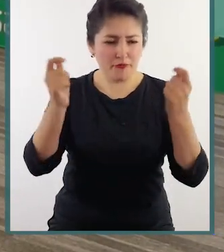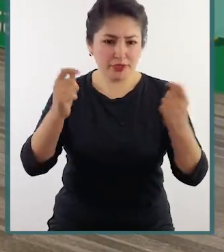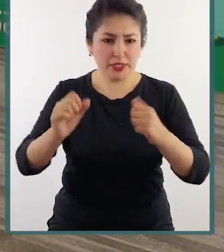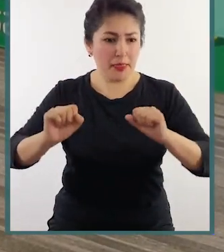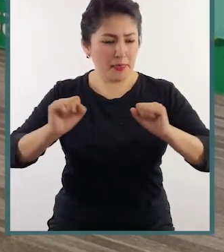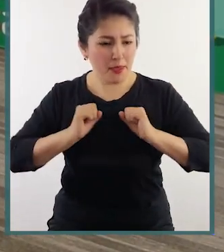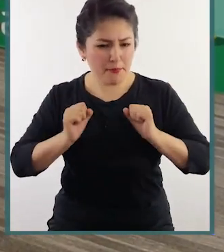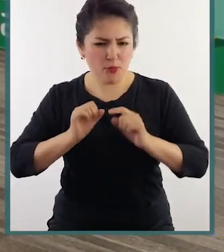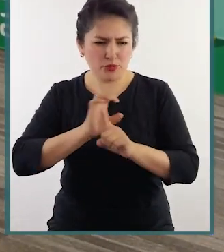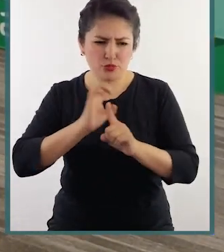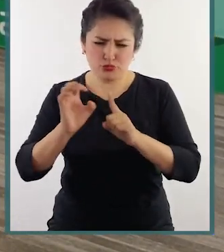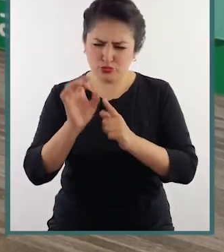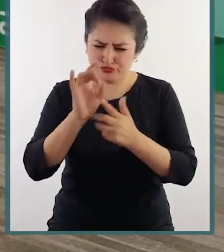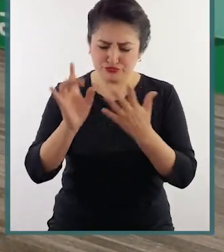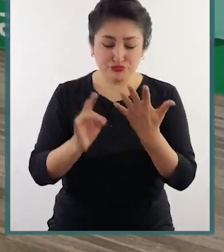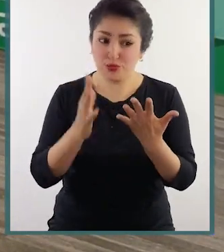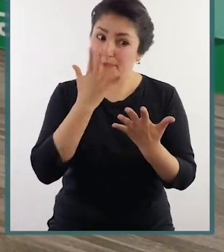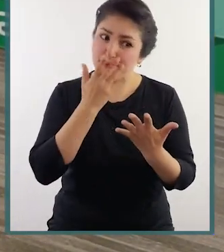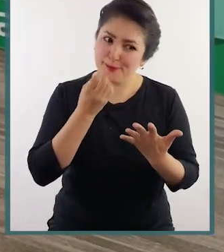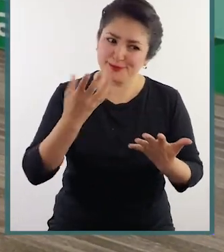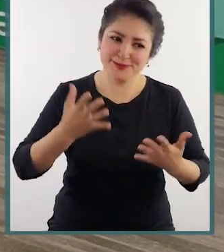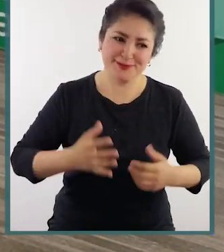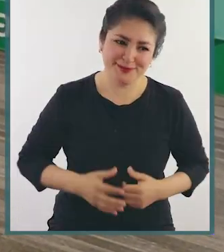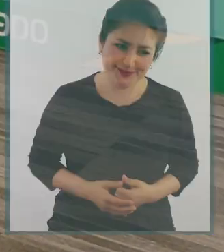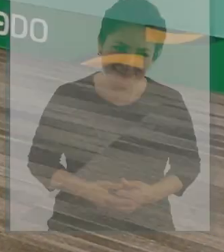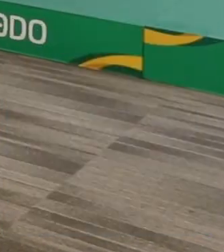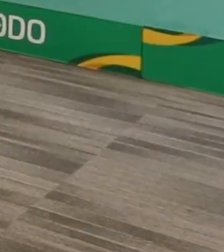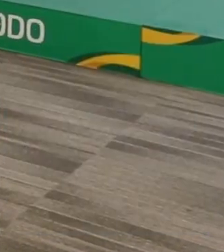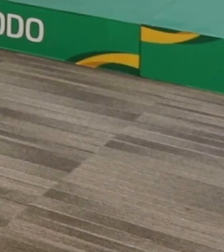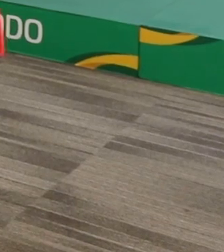el tema deportivo, en la cultura y todas las cosas de la belleza.